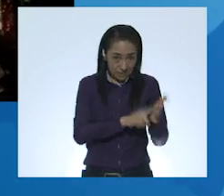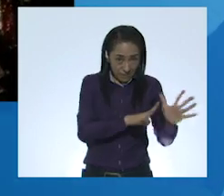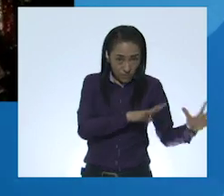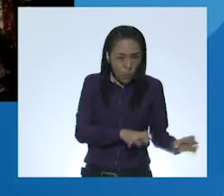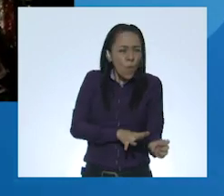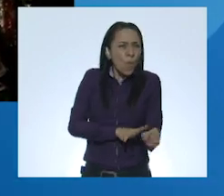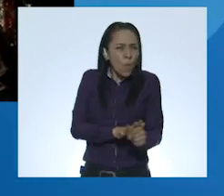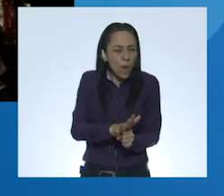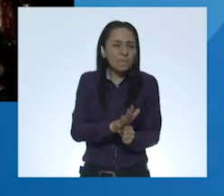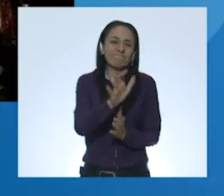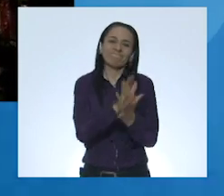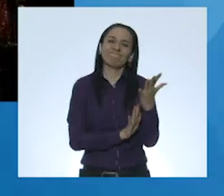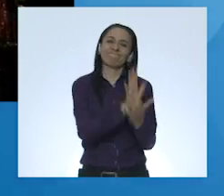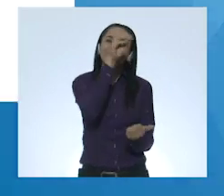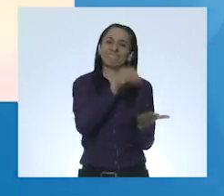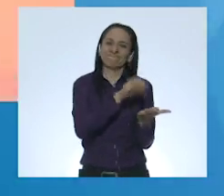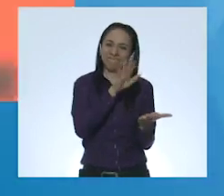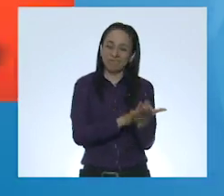Constitución de 1917.